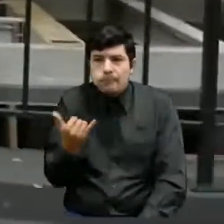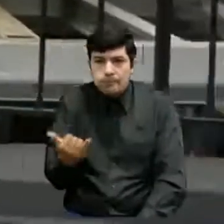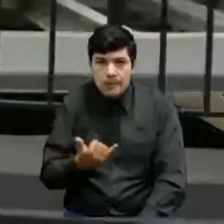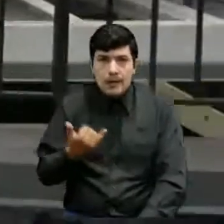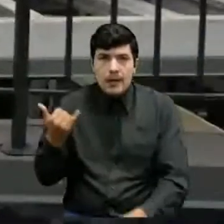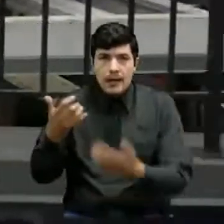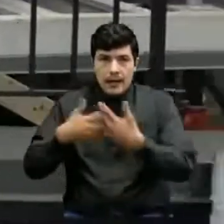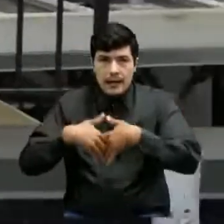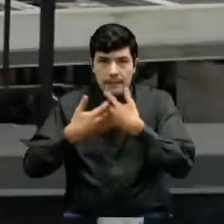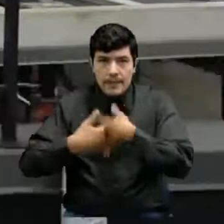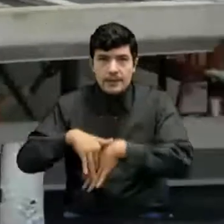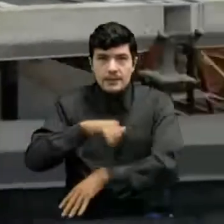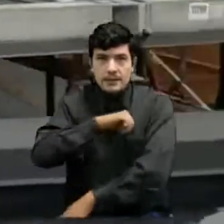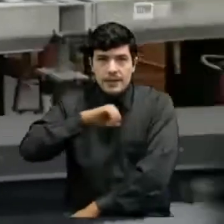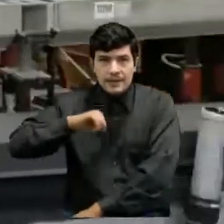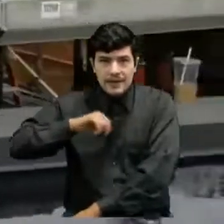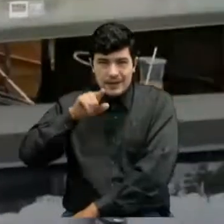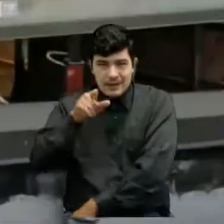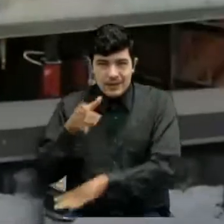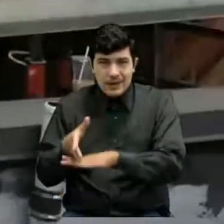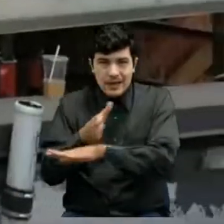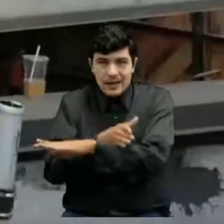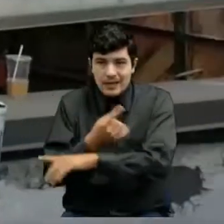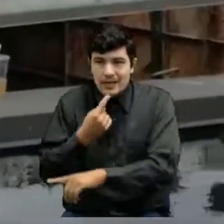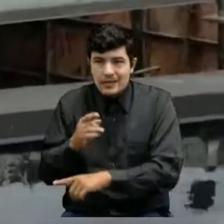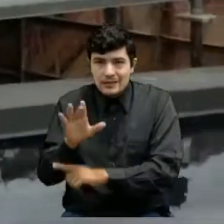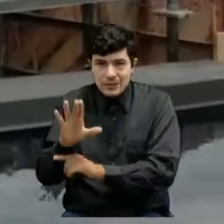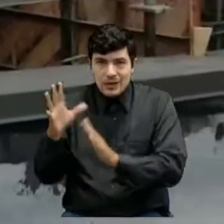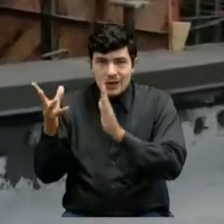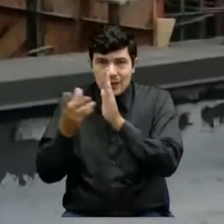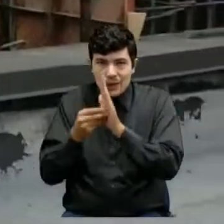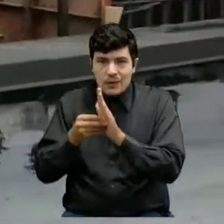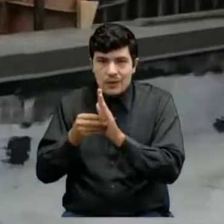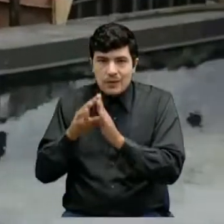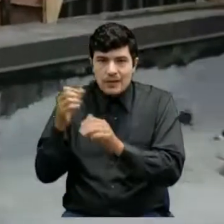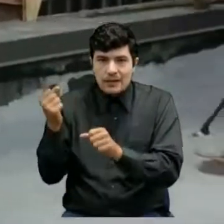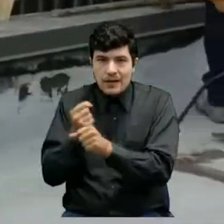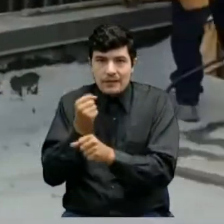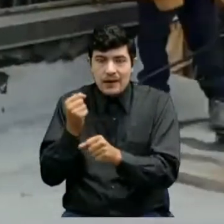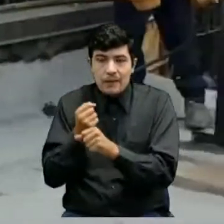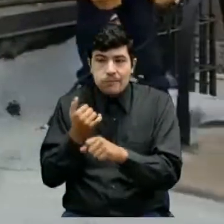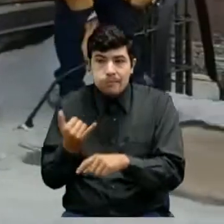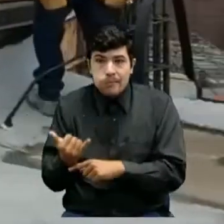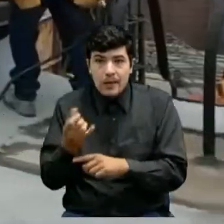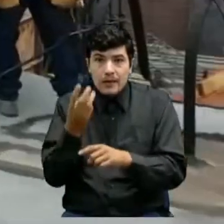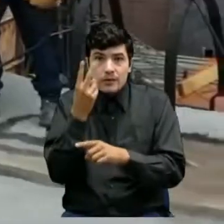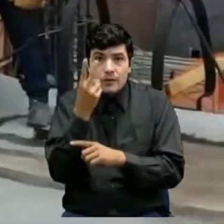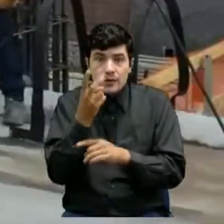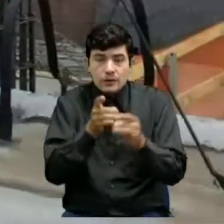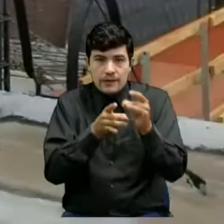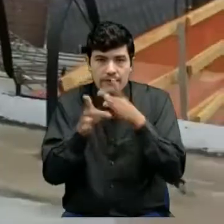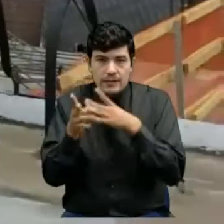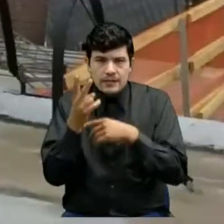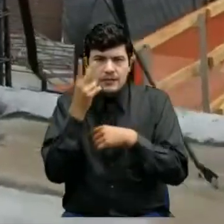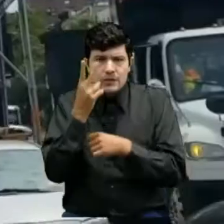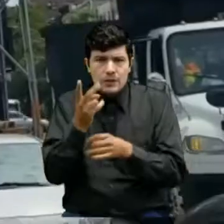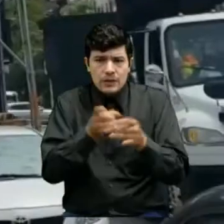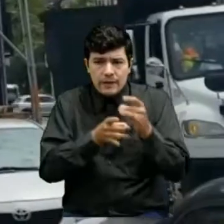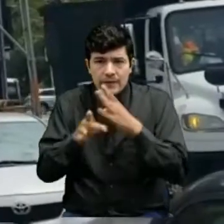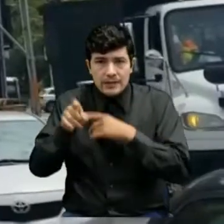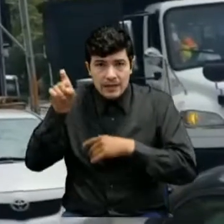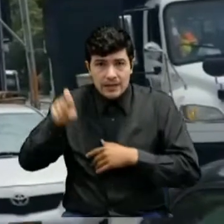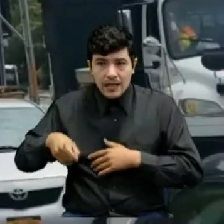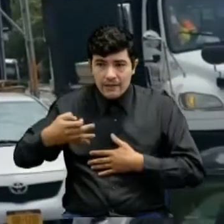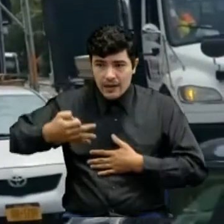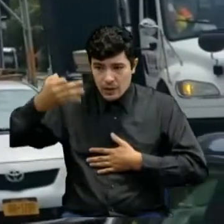privada, como bien lo apunta nuestro Código Sustantivo de Trabajo, tiene dos fechas en las cuales se debe